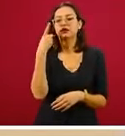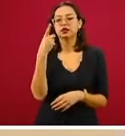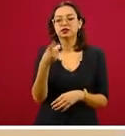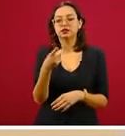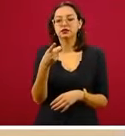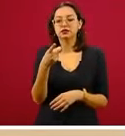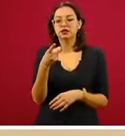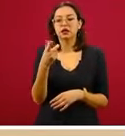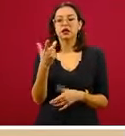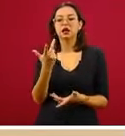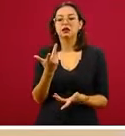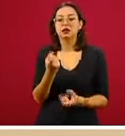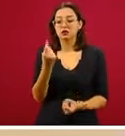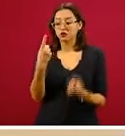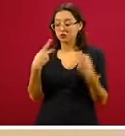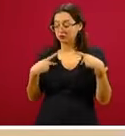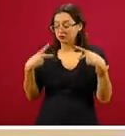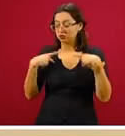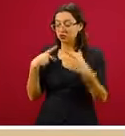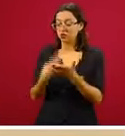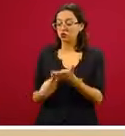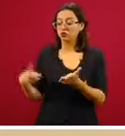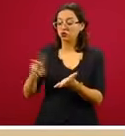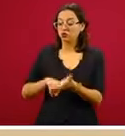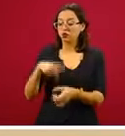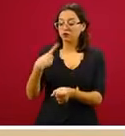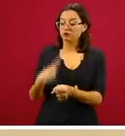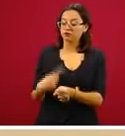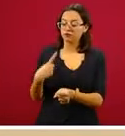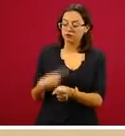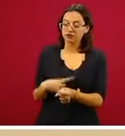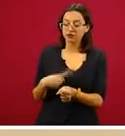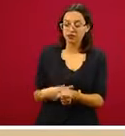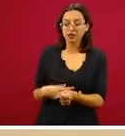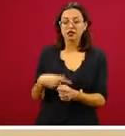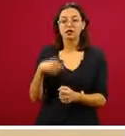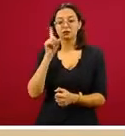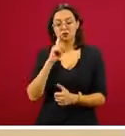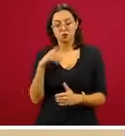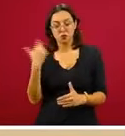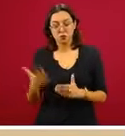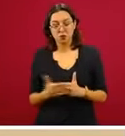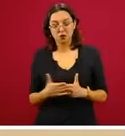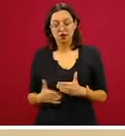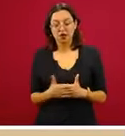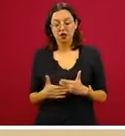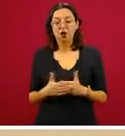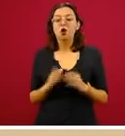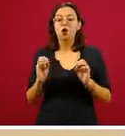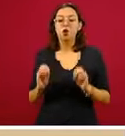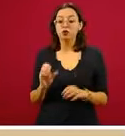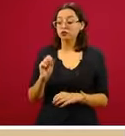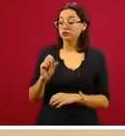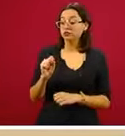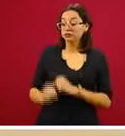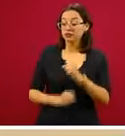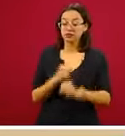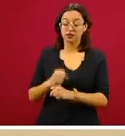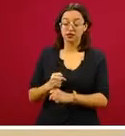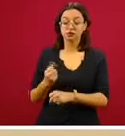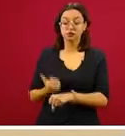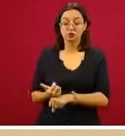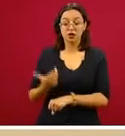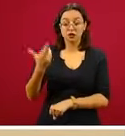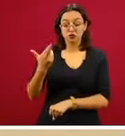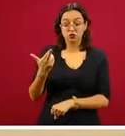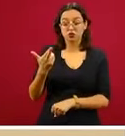estos elementos de riesgo que he mencionado, enfermedades crónicas, embarazo o edad mayor de 60 años,